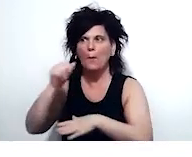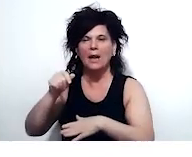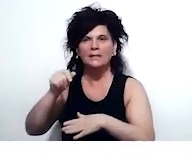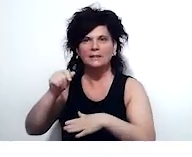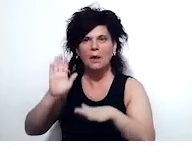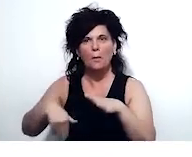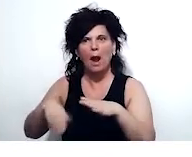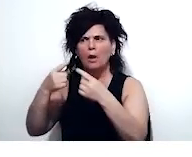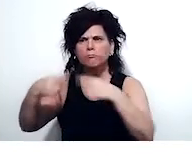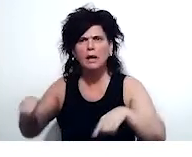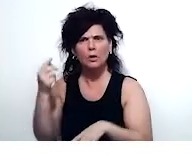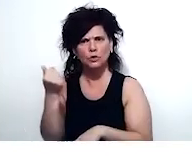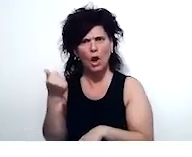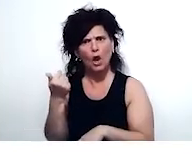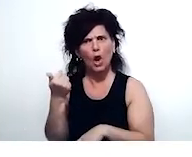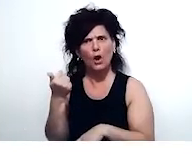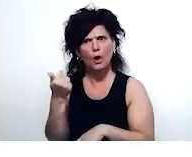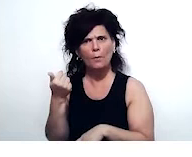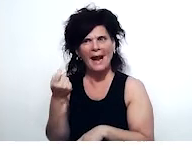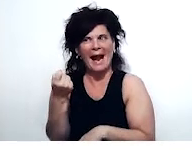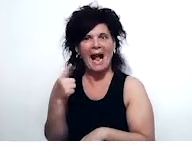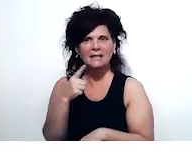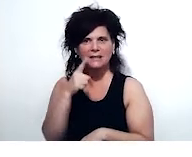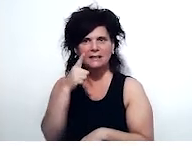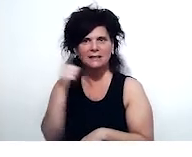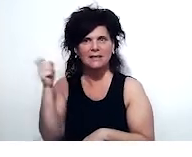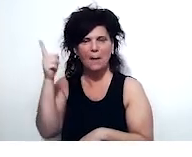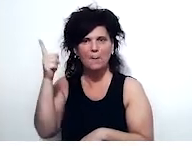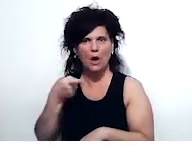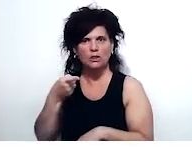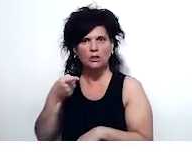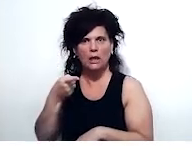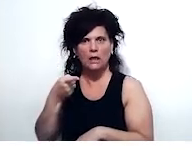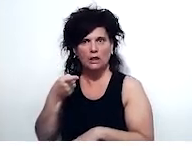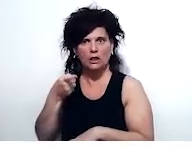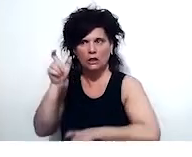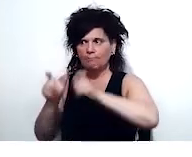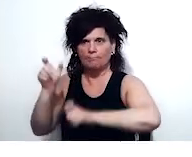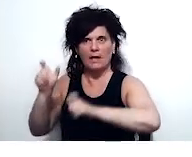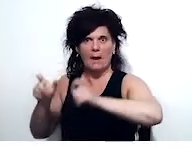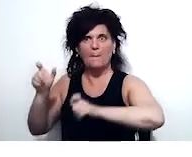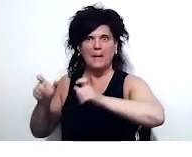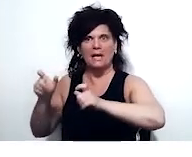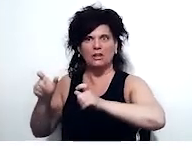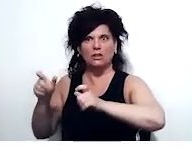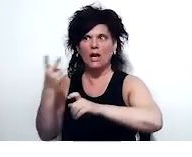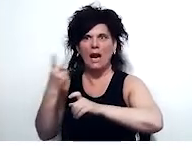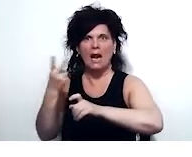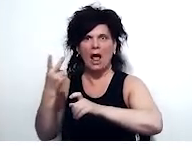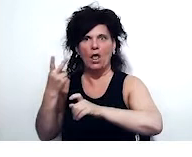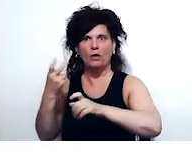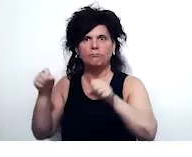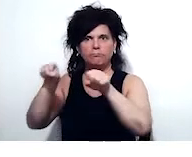pequeño, con muchos recursos económicos, prácticamente tienen el 100% tanto de la población favorecida como la desfavorecida